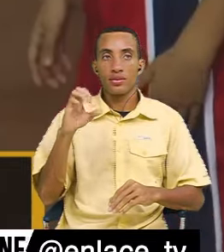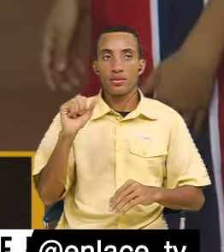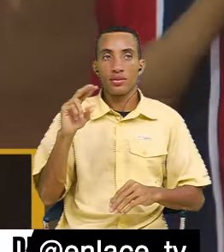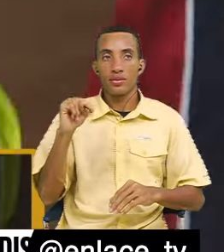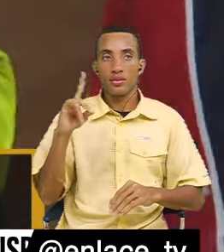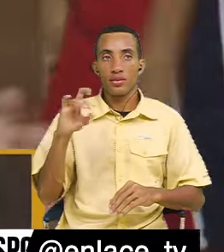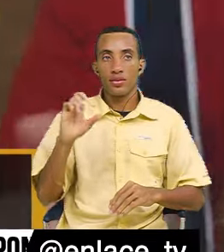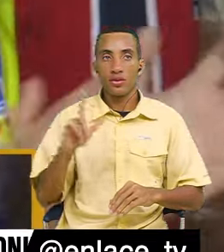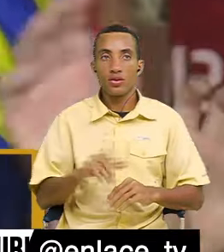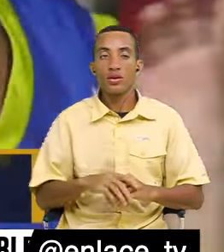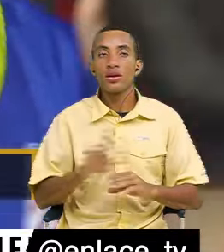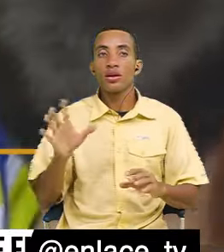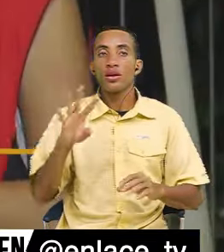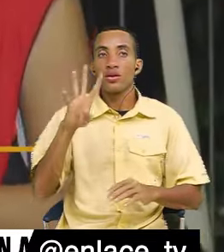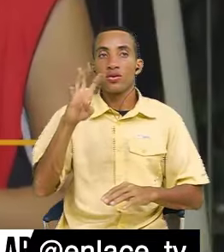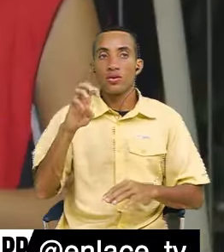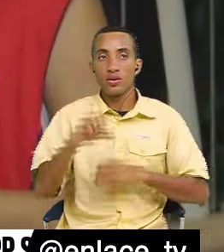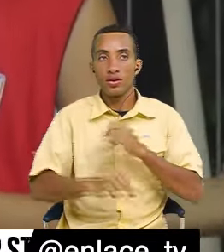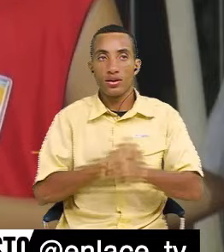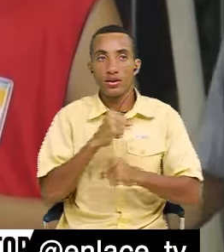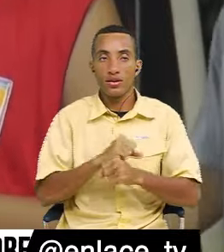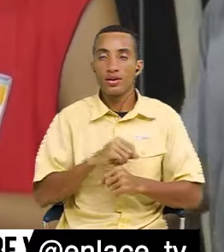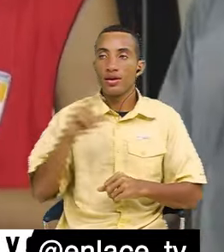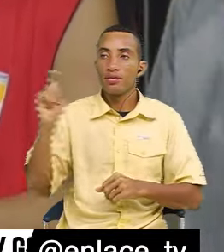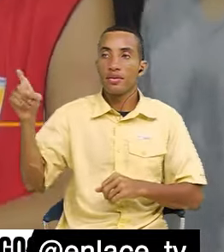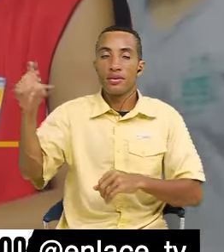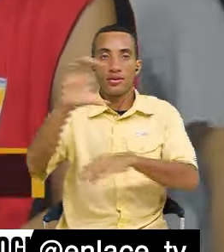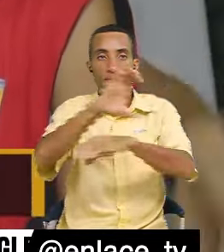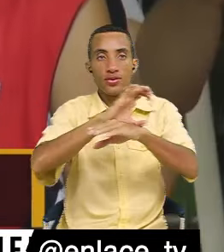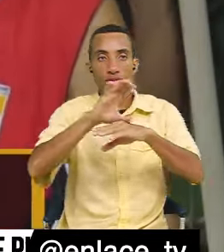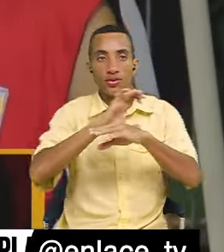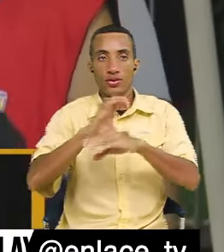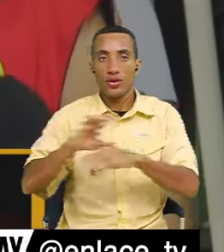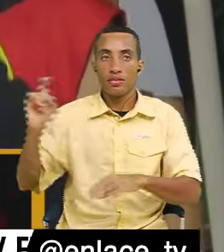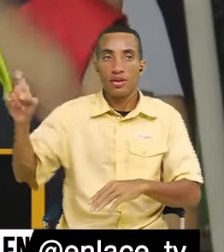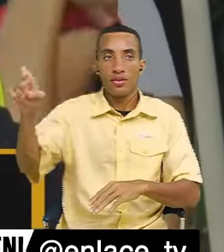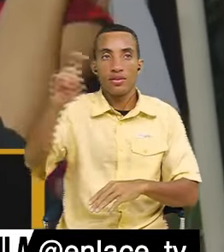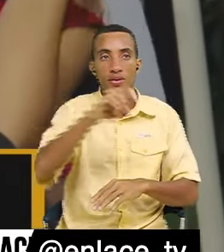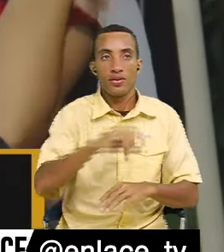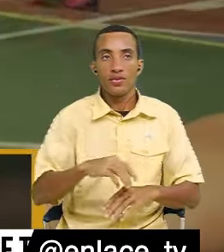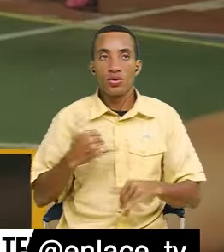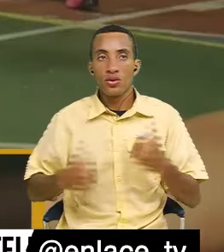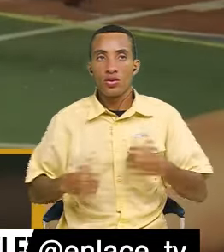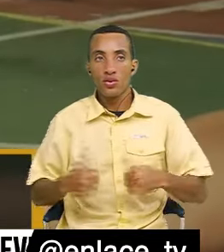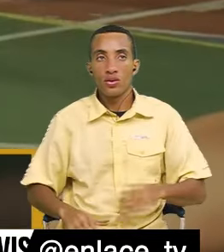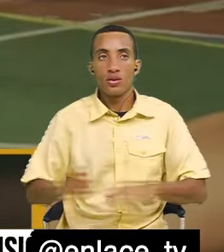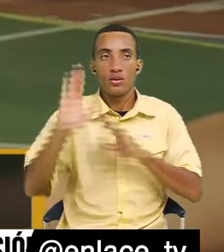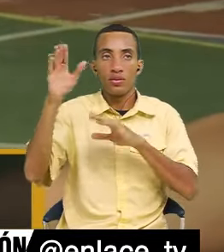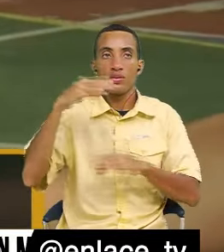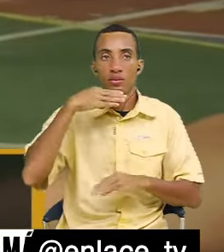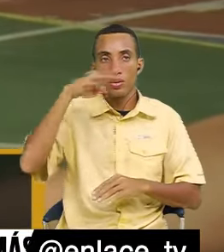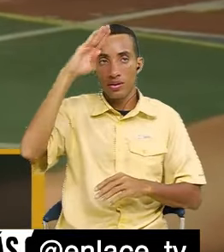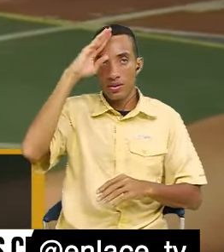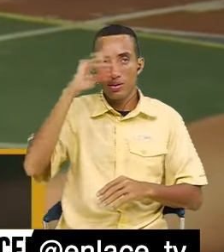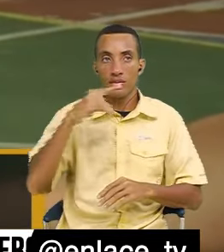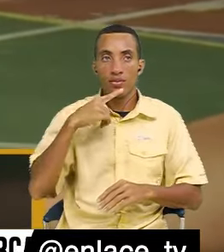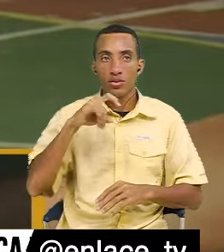9 años de edad ya ha recorrido varias ciudades del país haciendo lo que más le gusta, jugar baloncesto. Medellín,